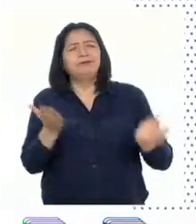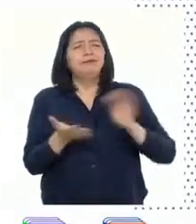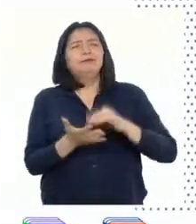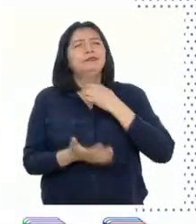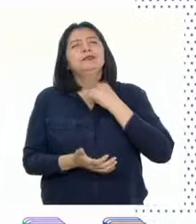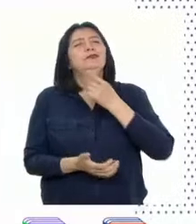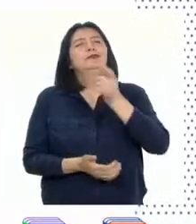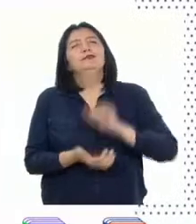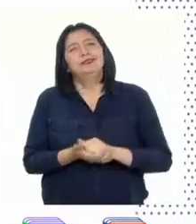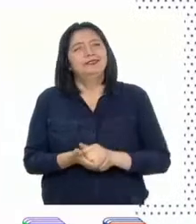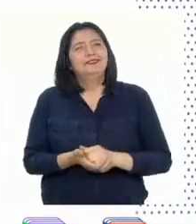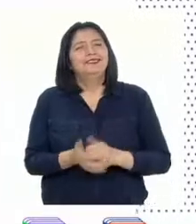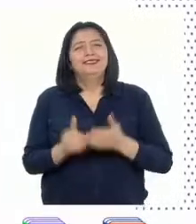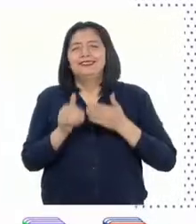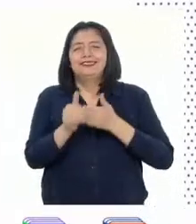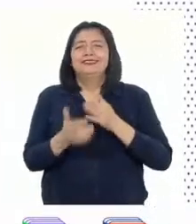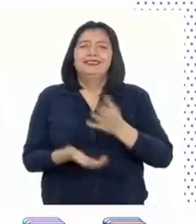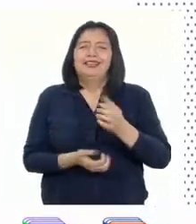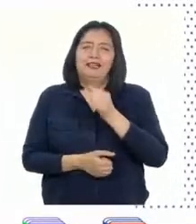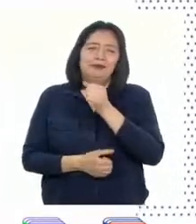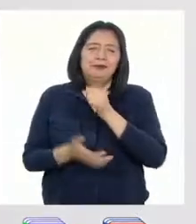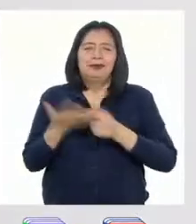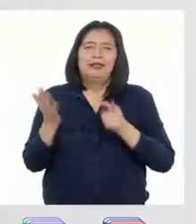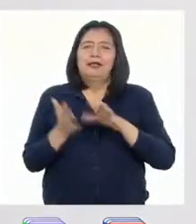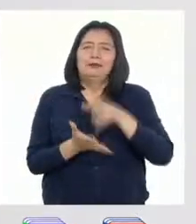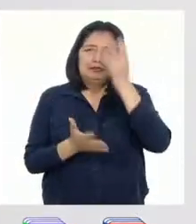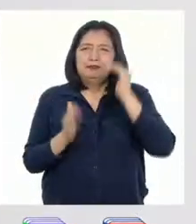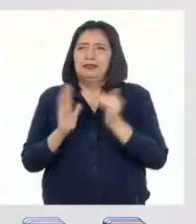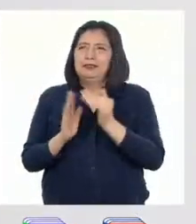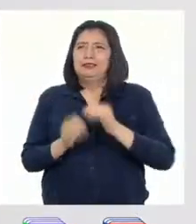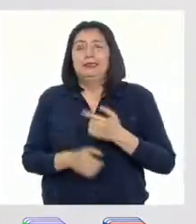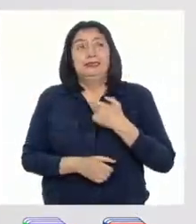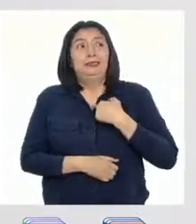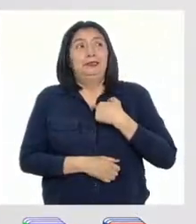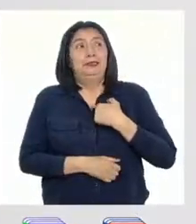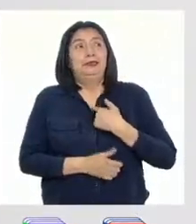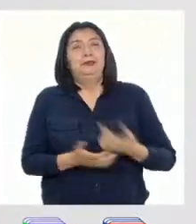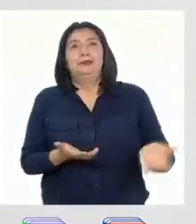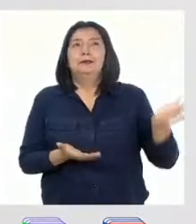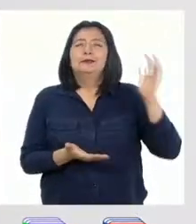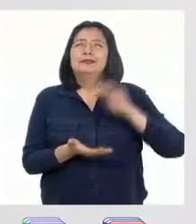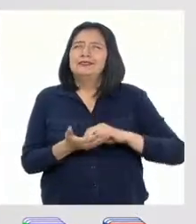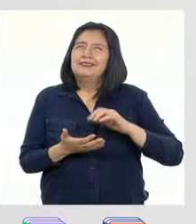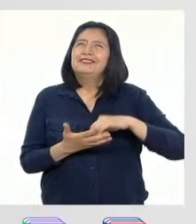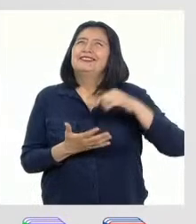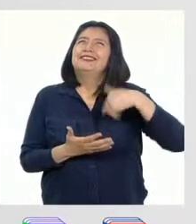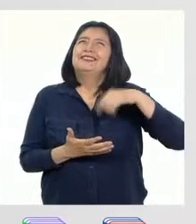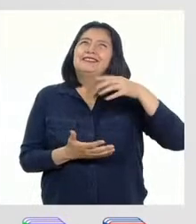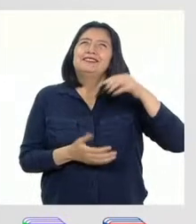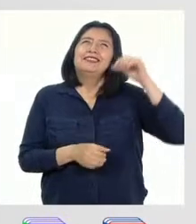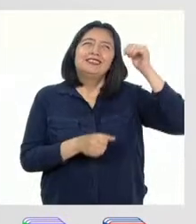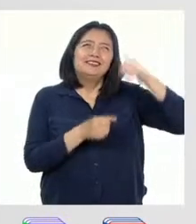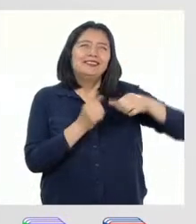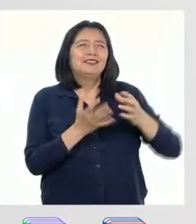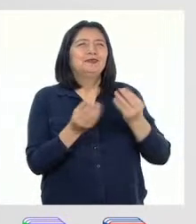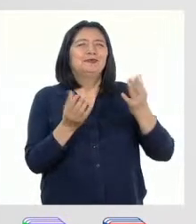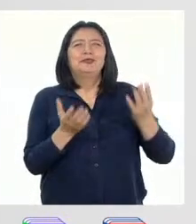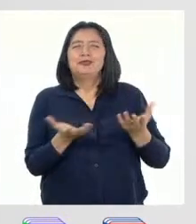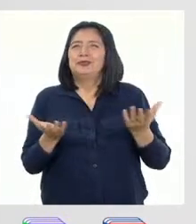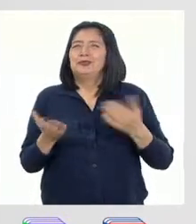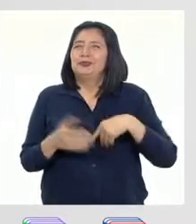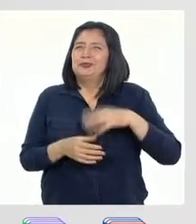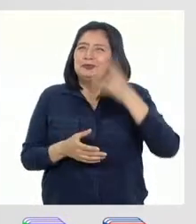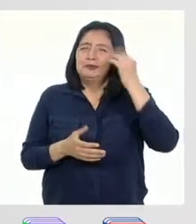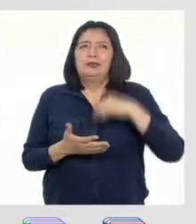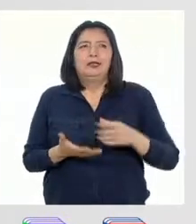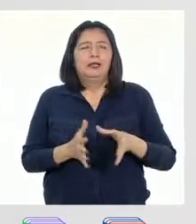te gusta de conducir Aprende en Casa? Que he vuelto a refrescar un montón de conocimiento. He aprendido también